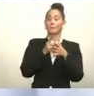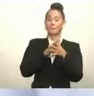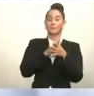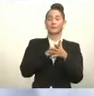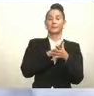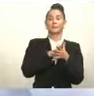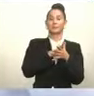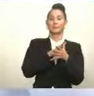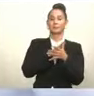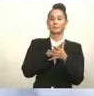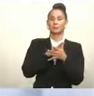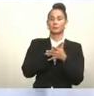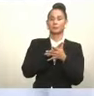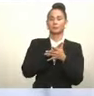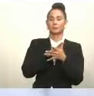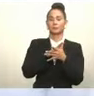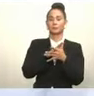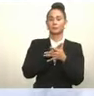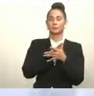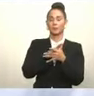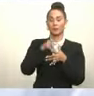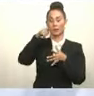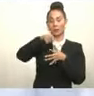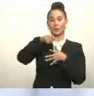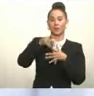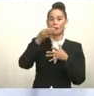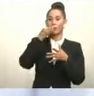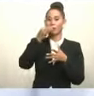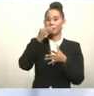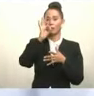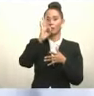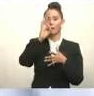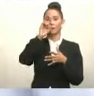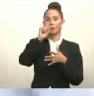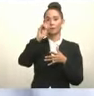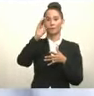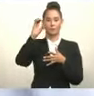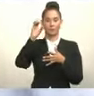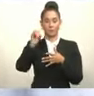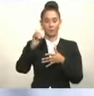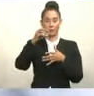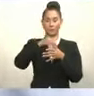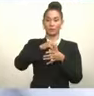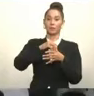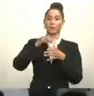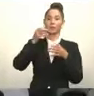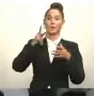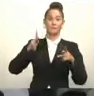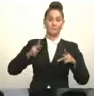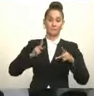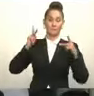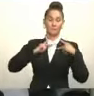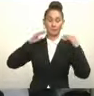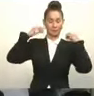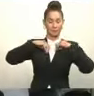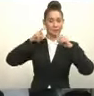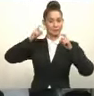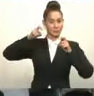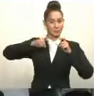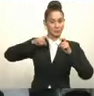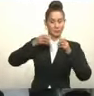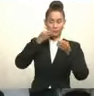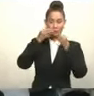característica, que parten de la tabla alimentaria de la FAO para garantizar que tiene los nutrientes que demandan los estudiantes